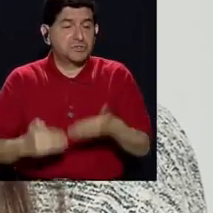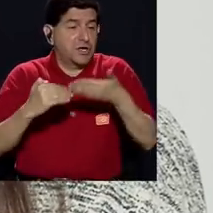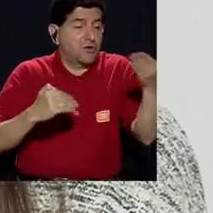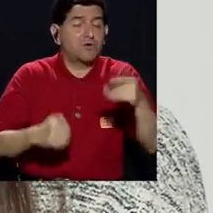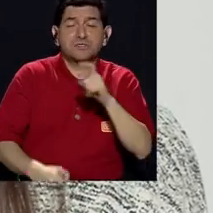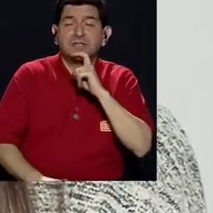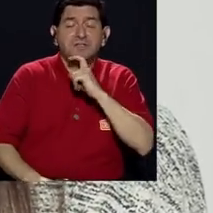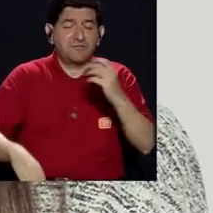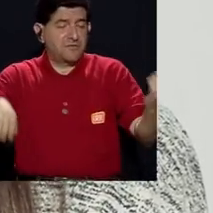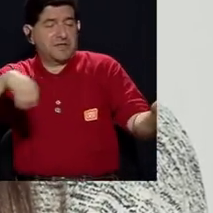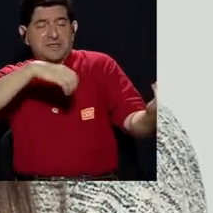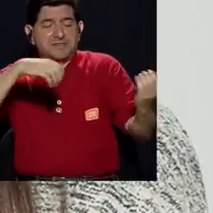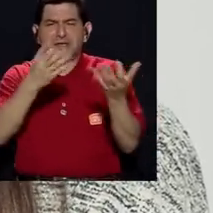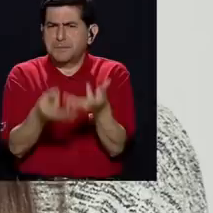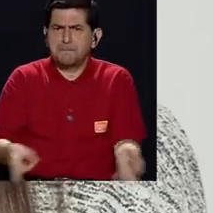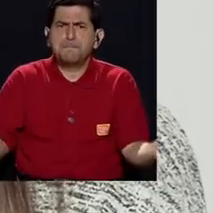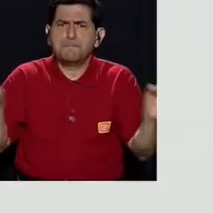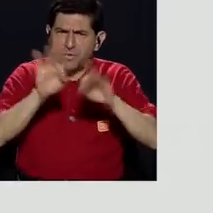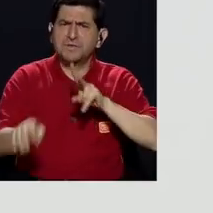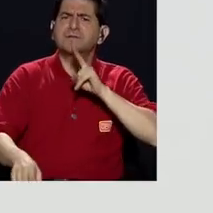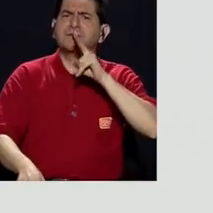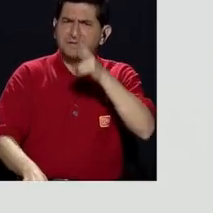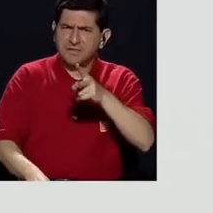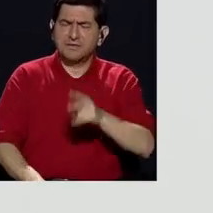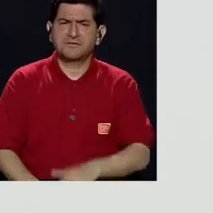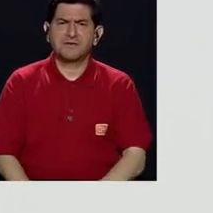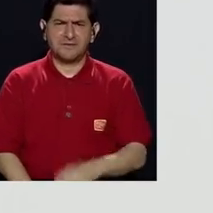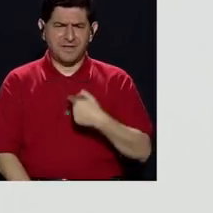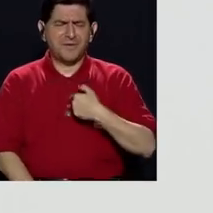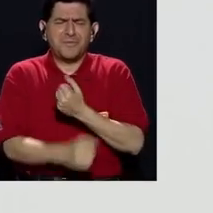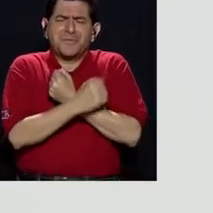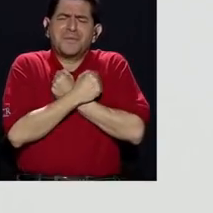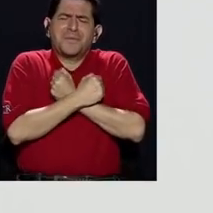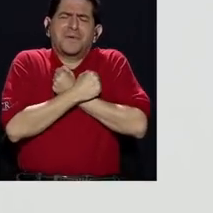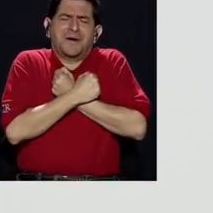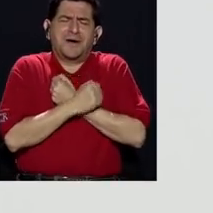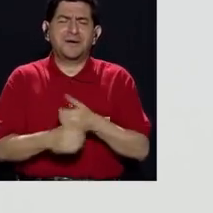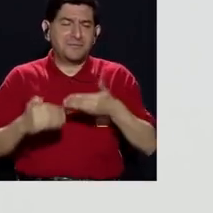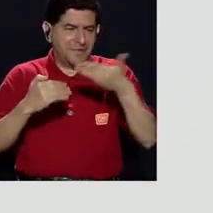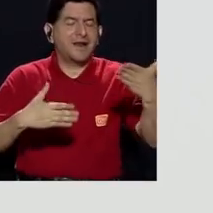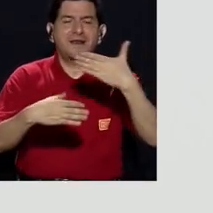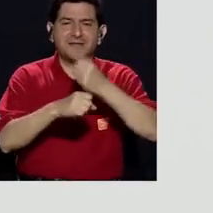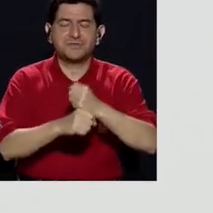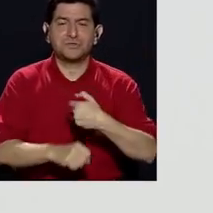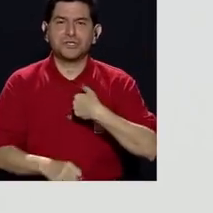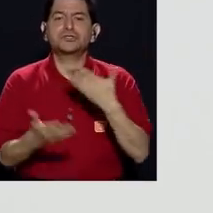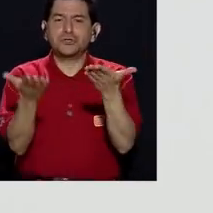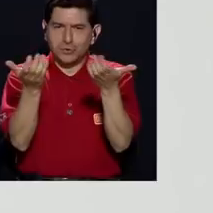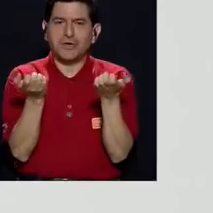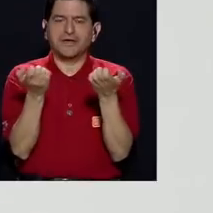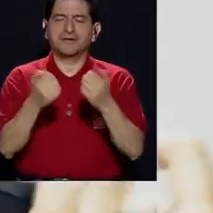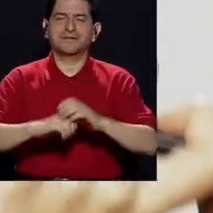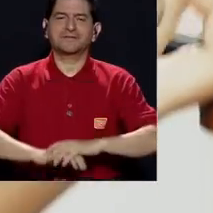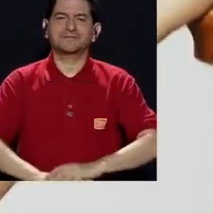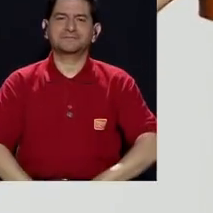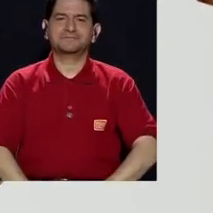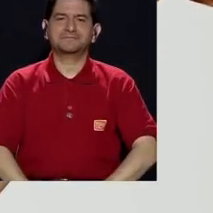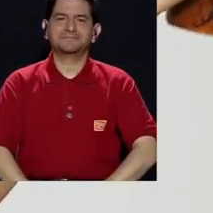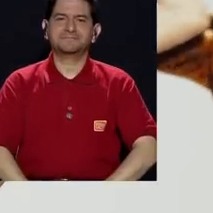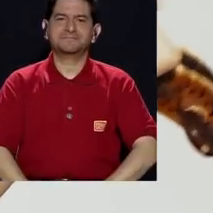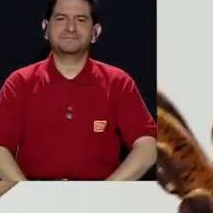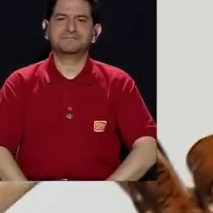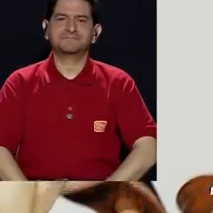estos son más difíciles me parece que es más importante realmente estar enamorado de lo que uno hace y hacerlo porque no quiere